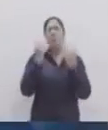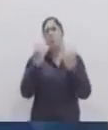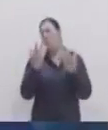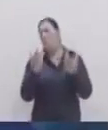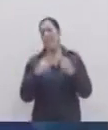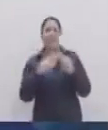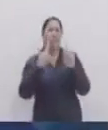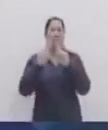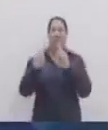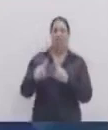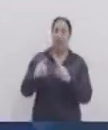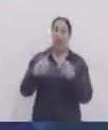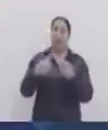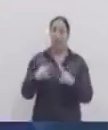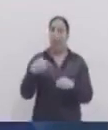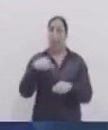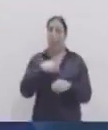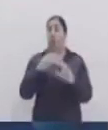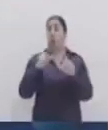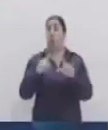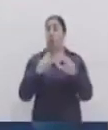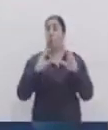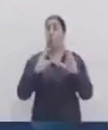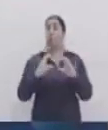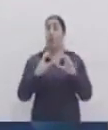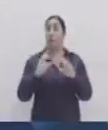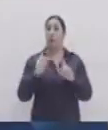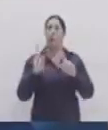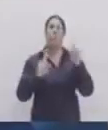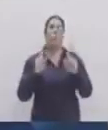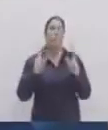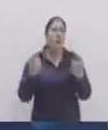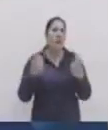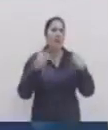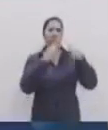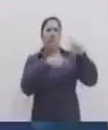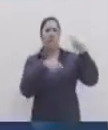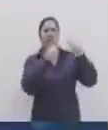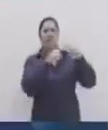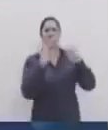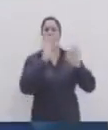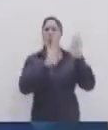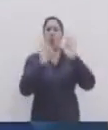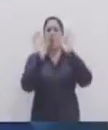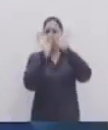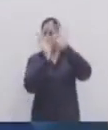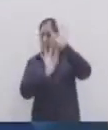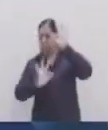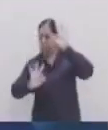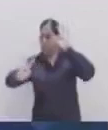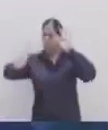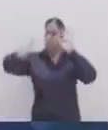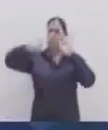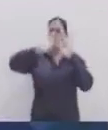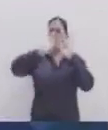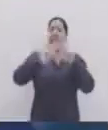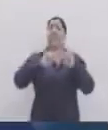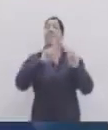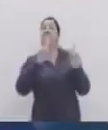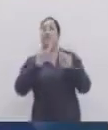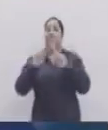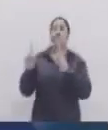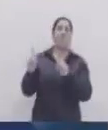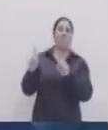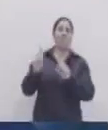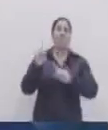formas. Ahora bien, tenemos que tener cuidado a qué llamamos círculo y a qué llamamos circunferencia. Hay una diferencia entre